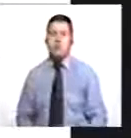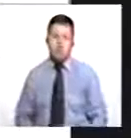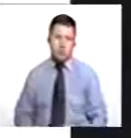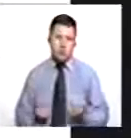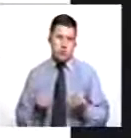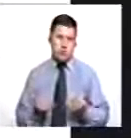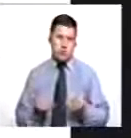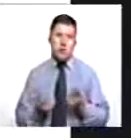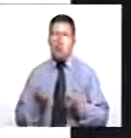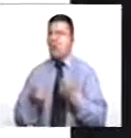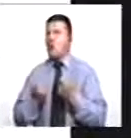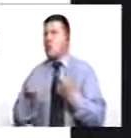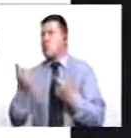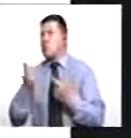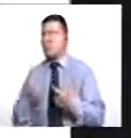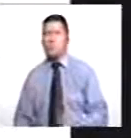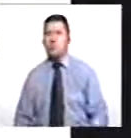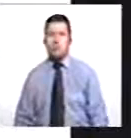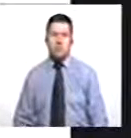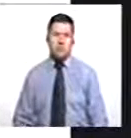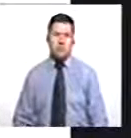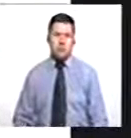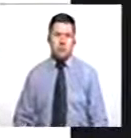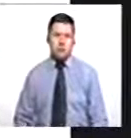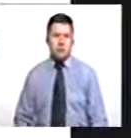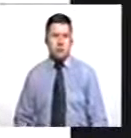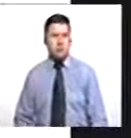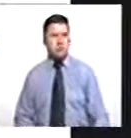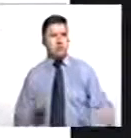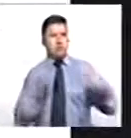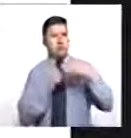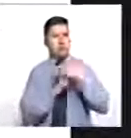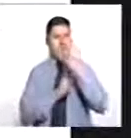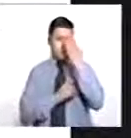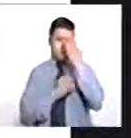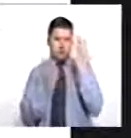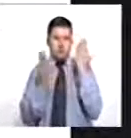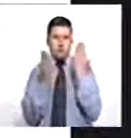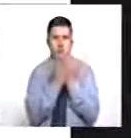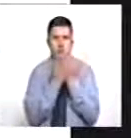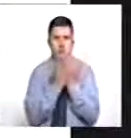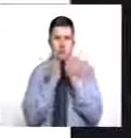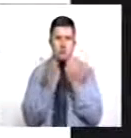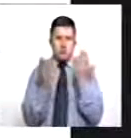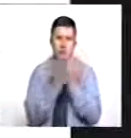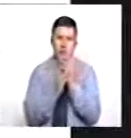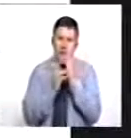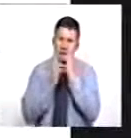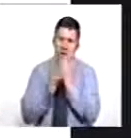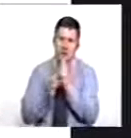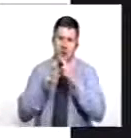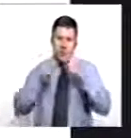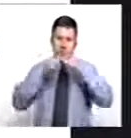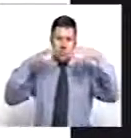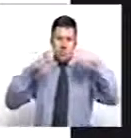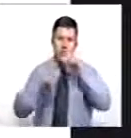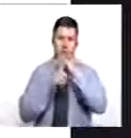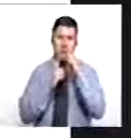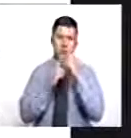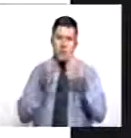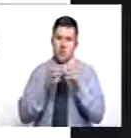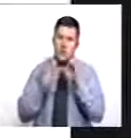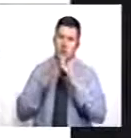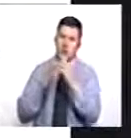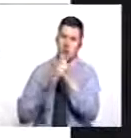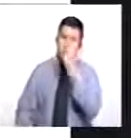por mercado de comercialización. El factor de riesgo de cartera, que actualmente se le reconoce a la energía social, senadora Aira,